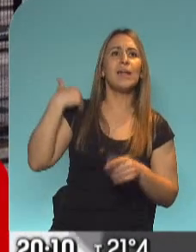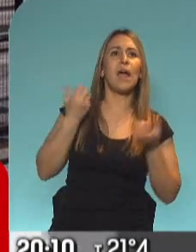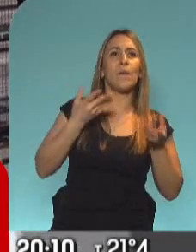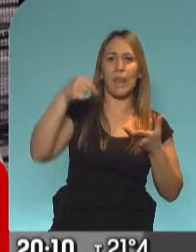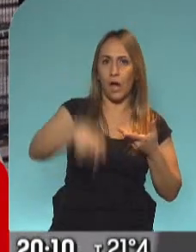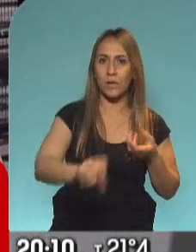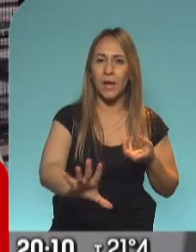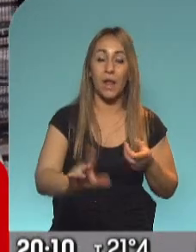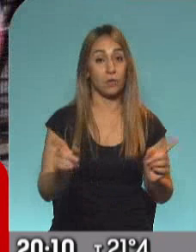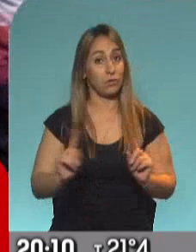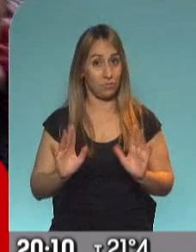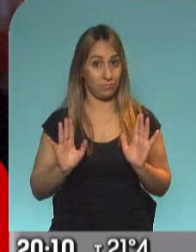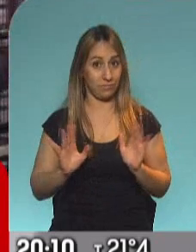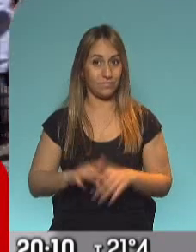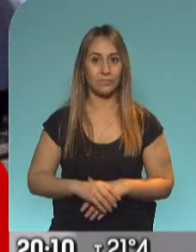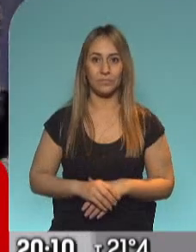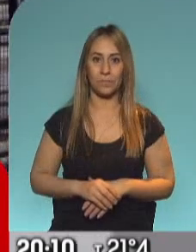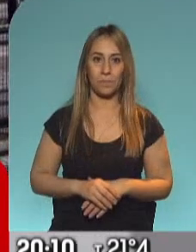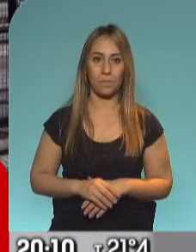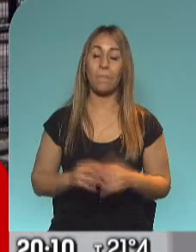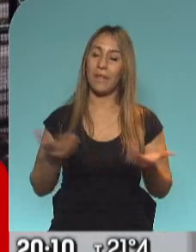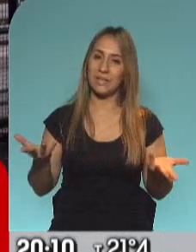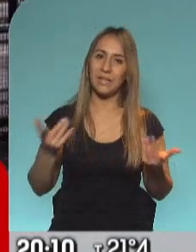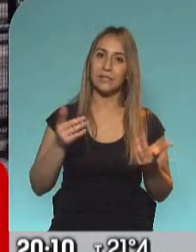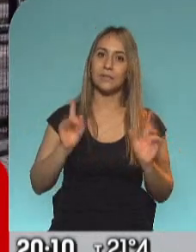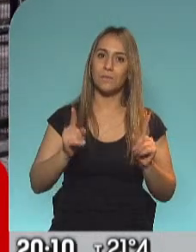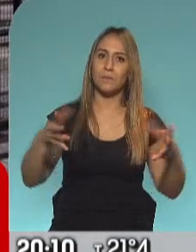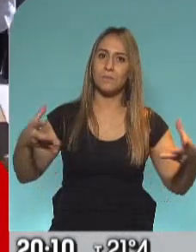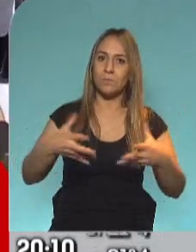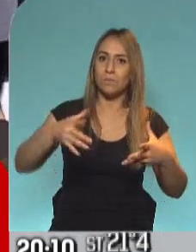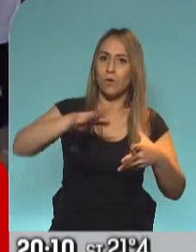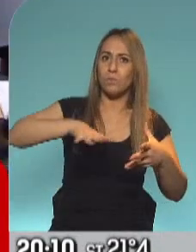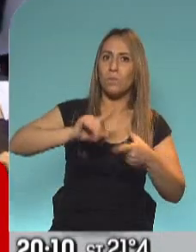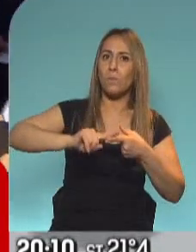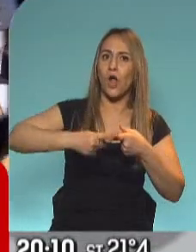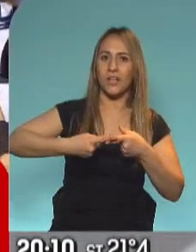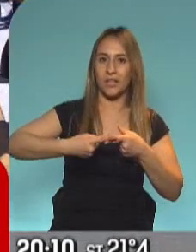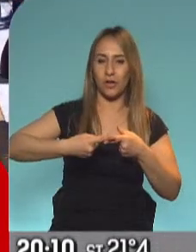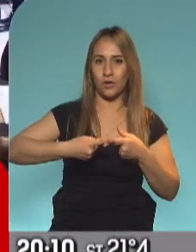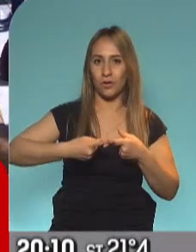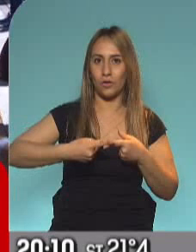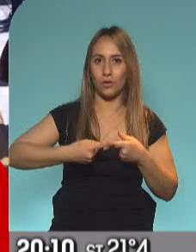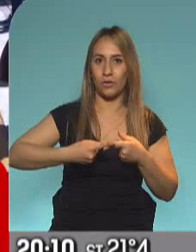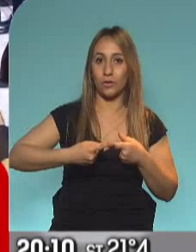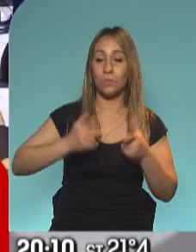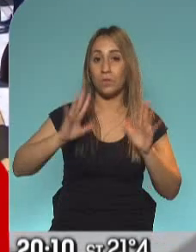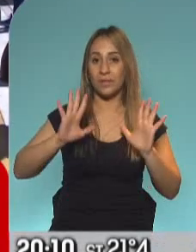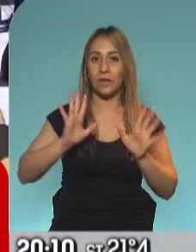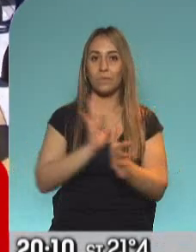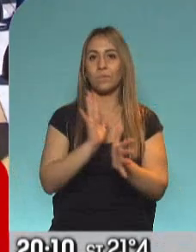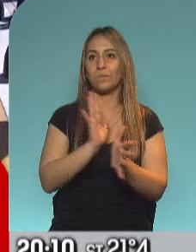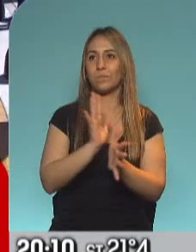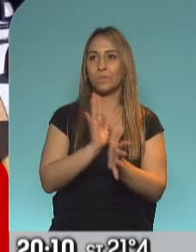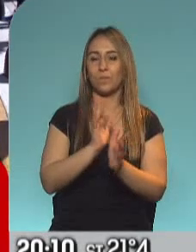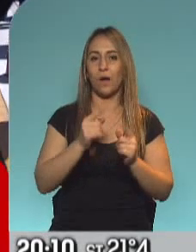de regreso. Claro, ese es el punto, ¿no? Quizás hasta en lo político pueda sonar o pueda surgir un efecto boomerang en todo